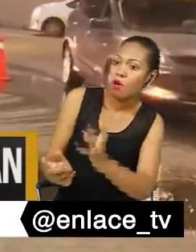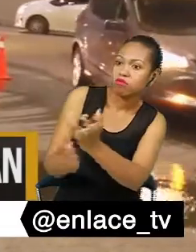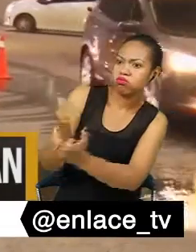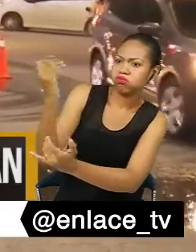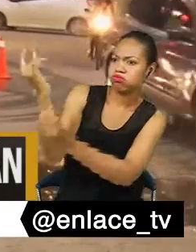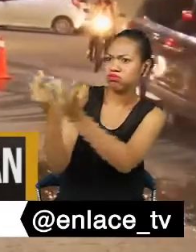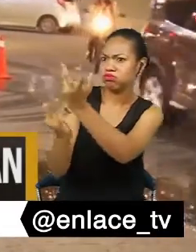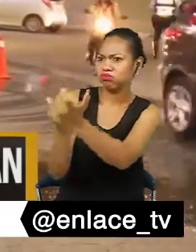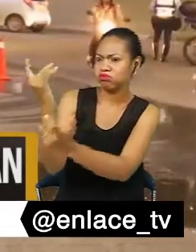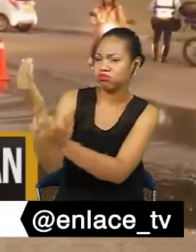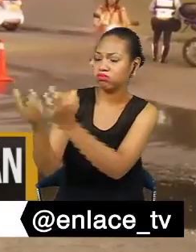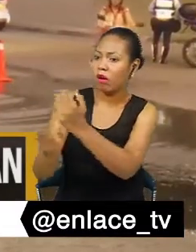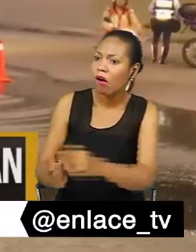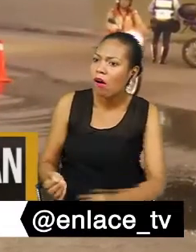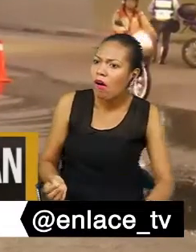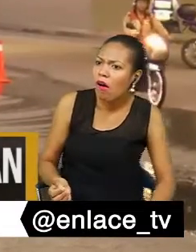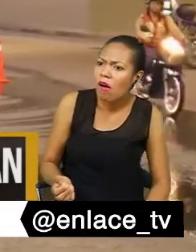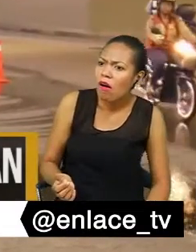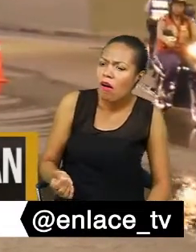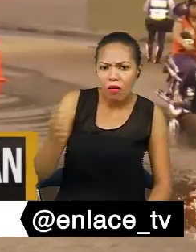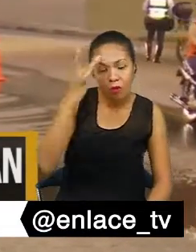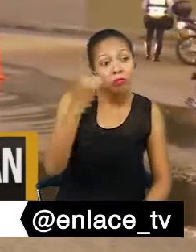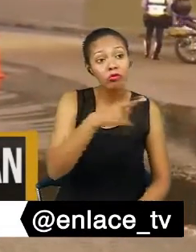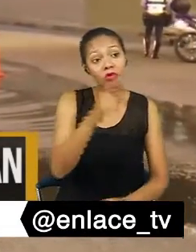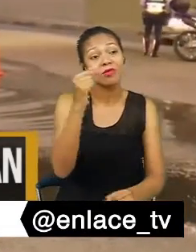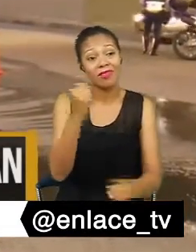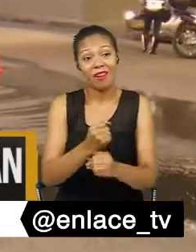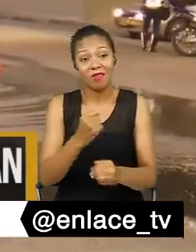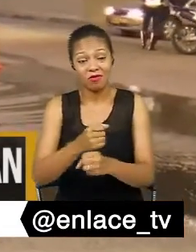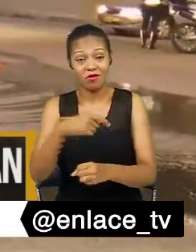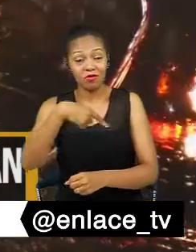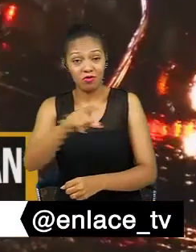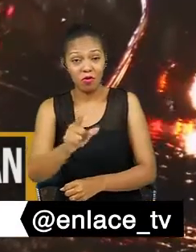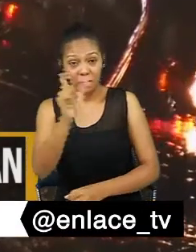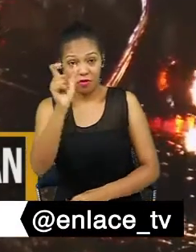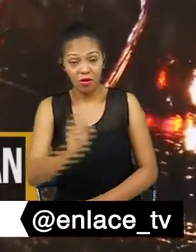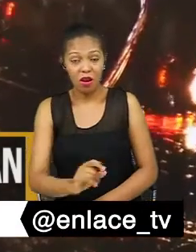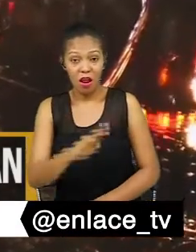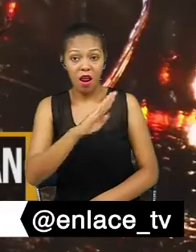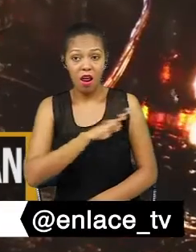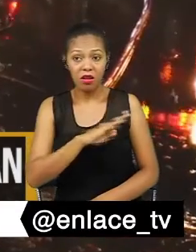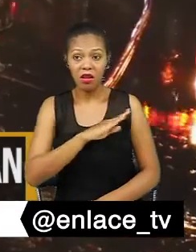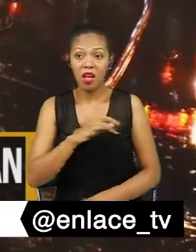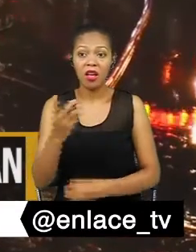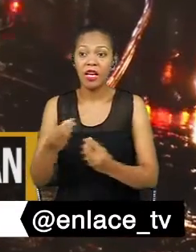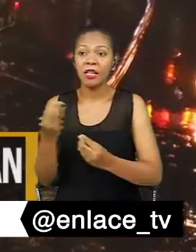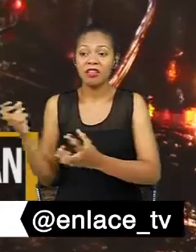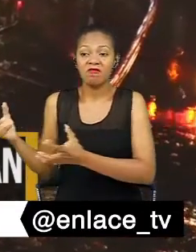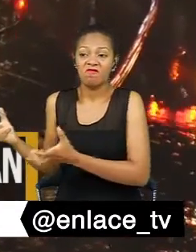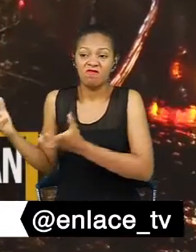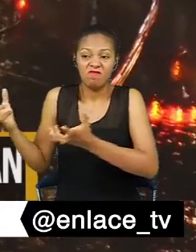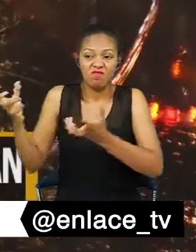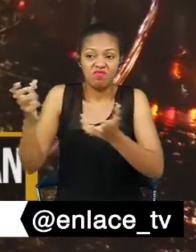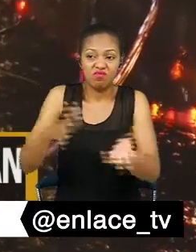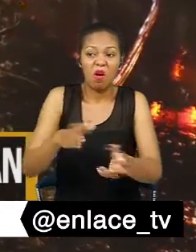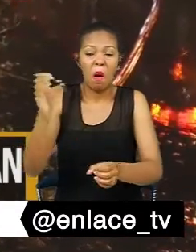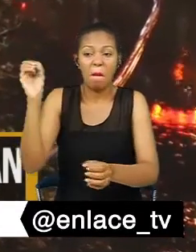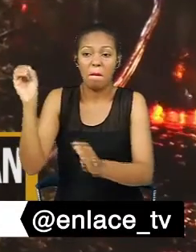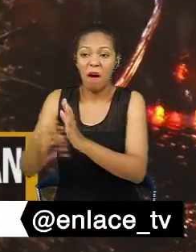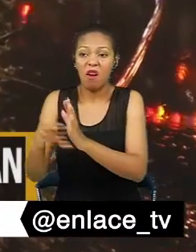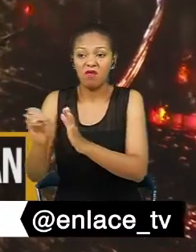porque los trabajadores de la alcaldía, los que cortan los árboles, son los que vienen y tiran todo ese basurero ahí. Y este rompoy